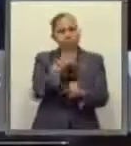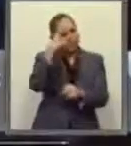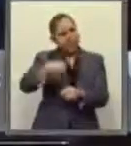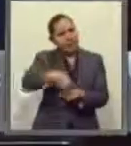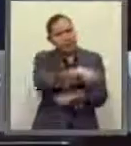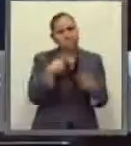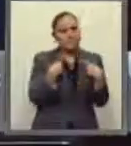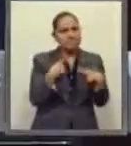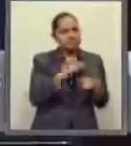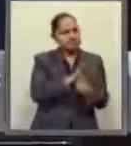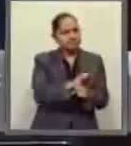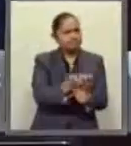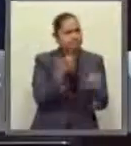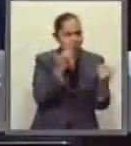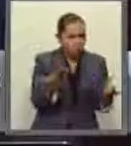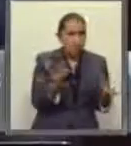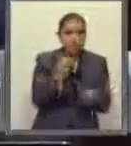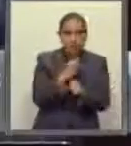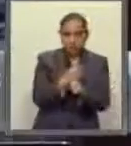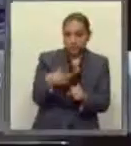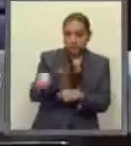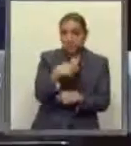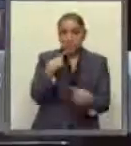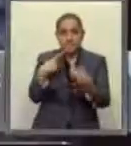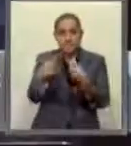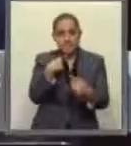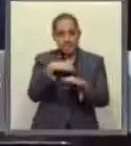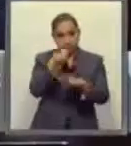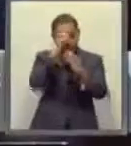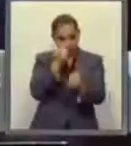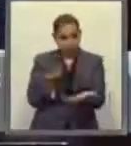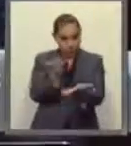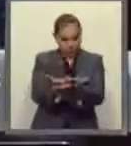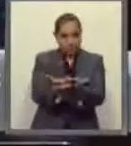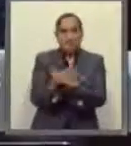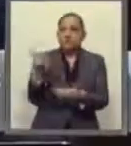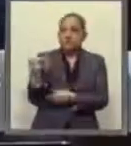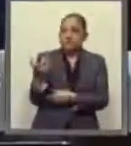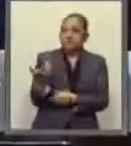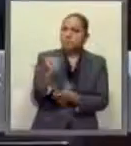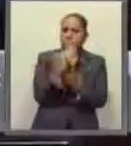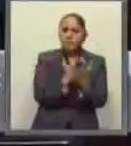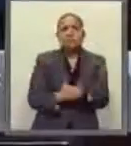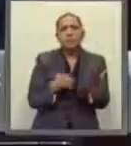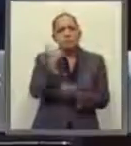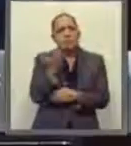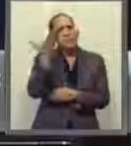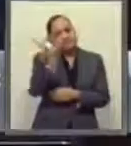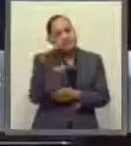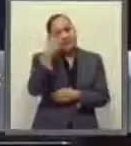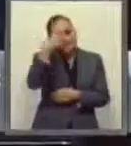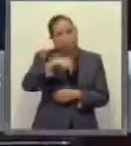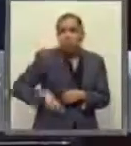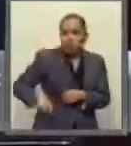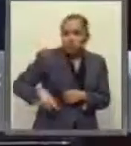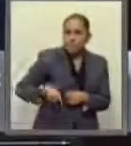embargo en este punto de acuerdo si se pide la intervención del estado y por eso